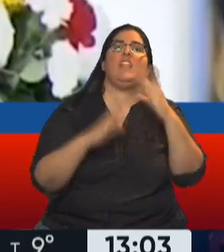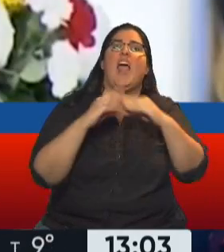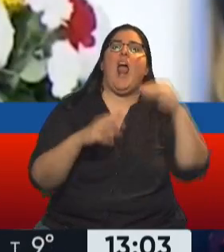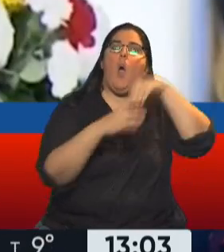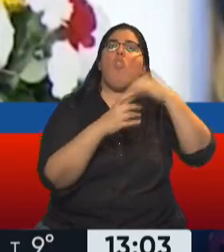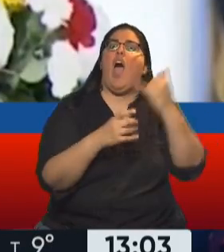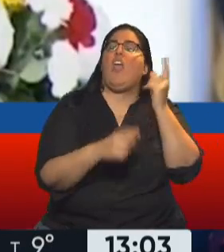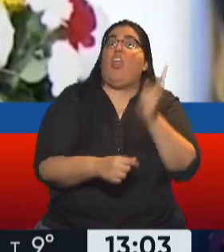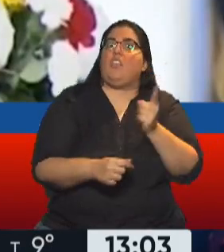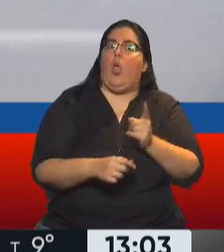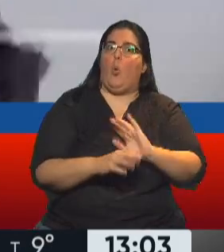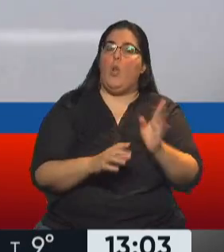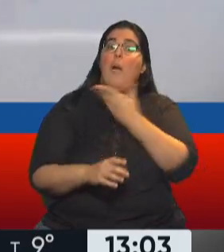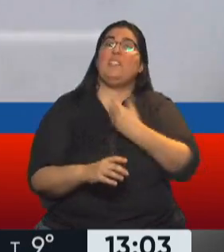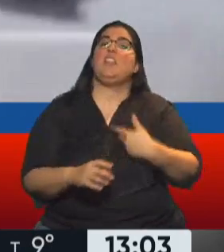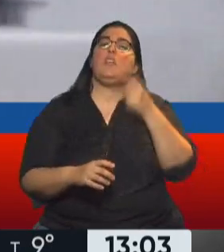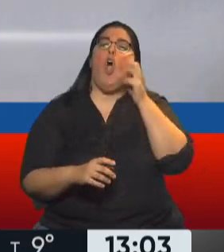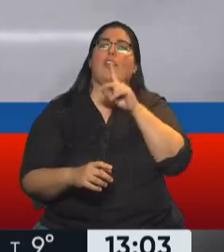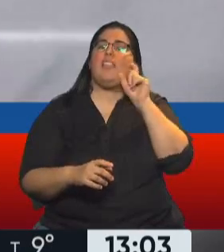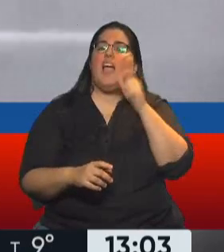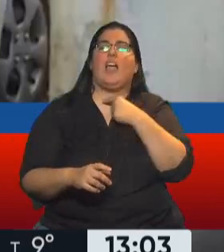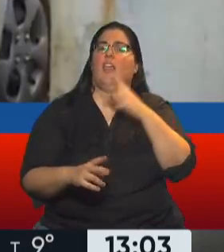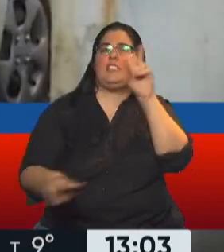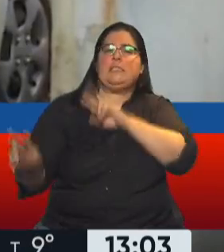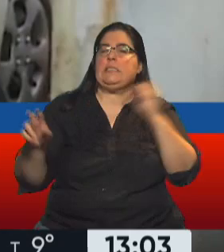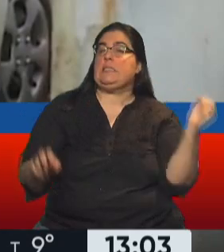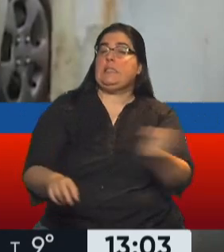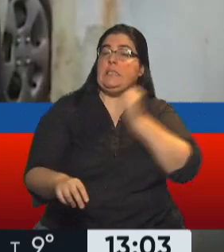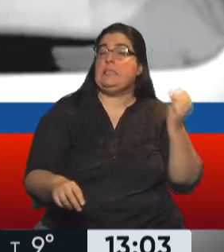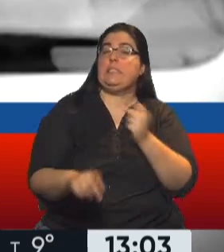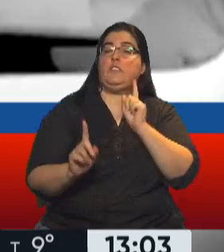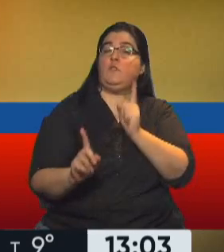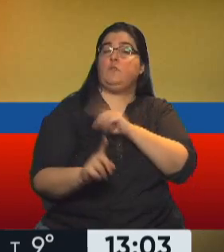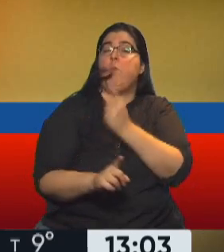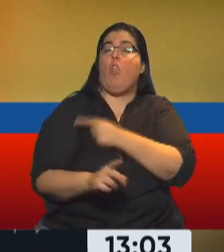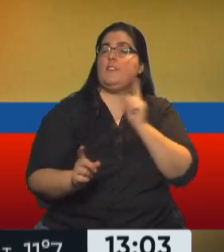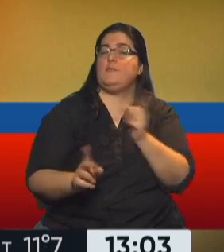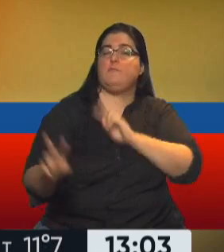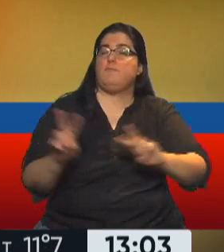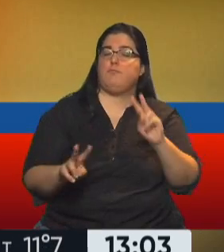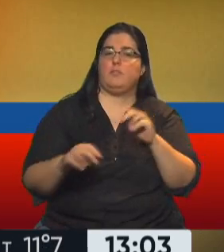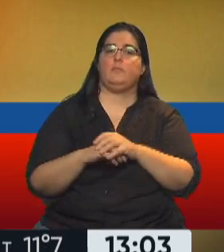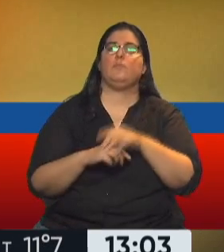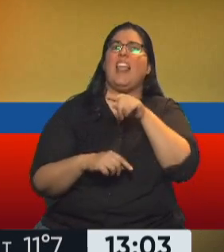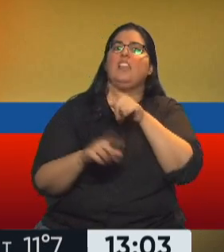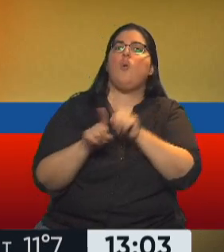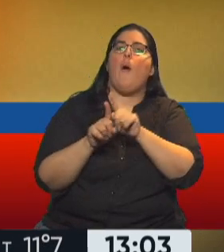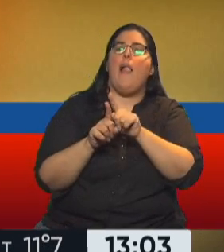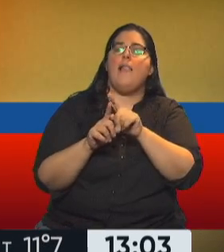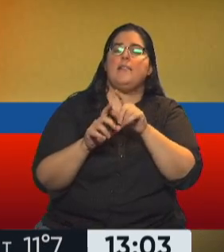su presidente Daniel Ortega está dispuesto a todo con tal de no perder el poder. Que estos son